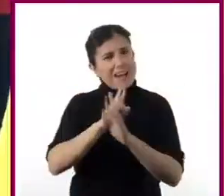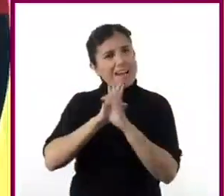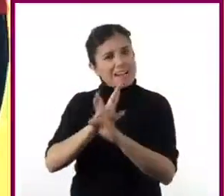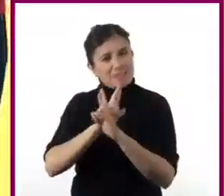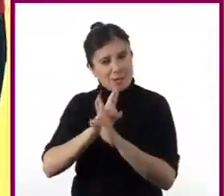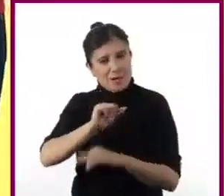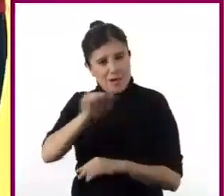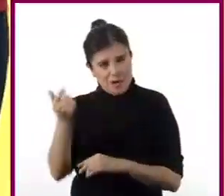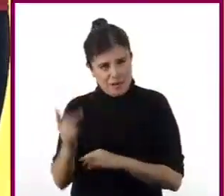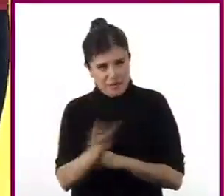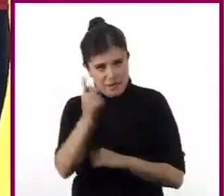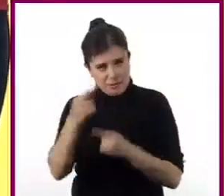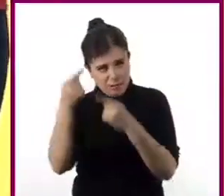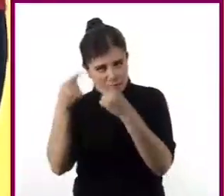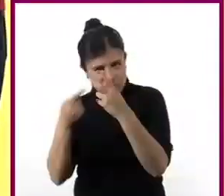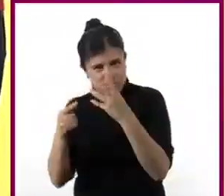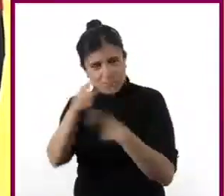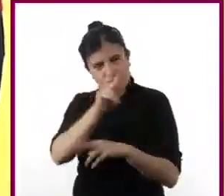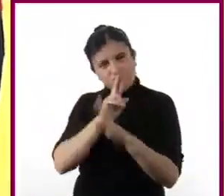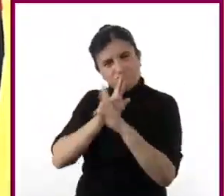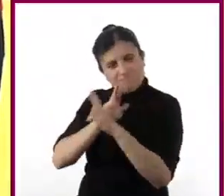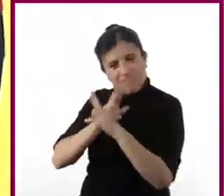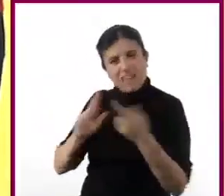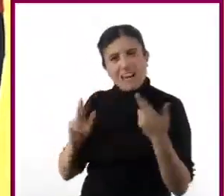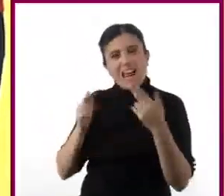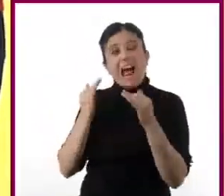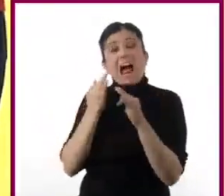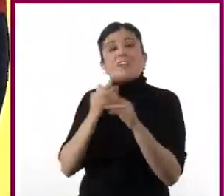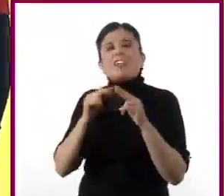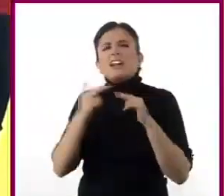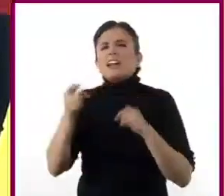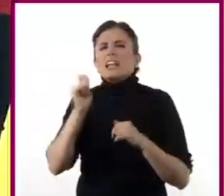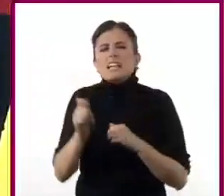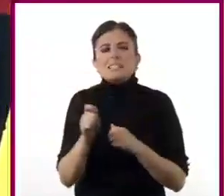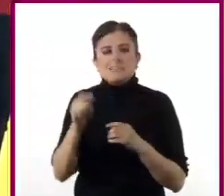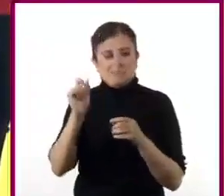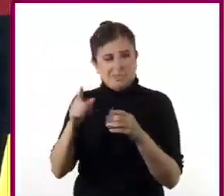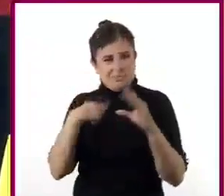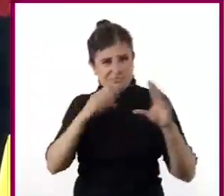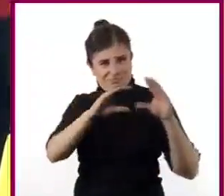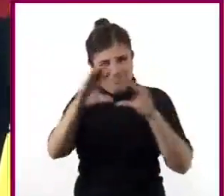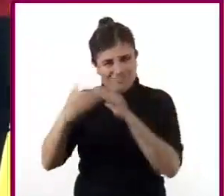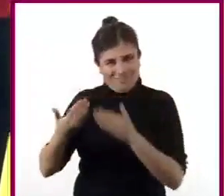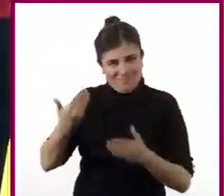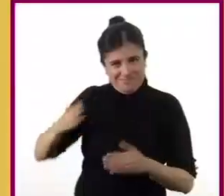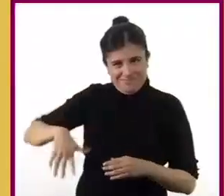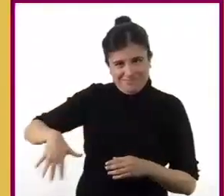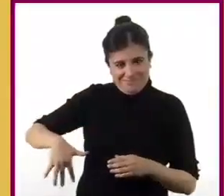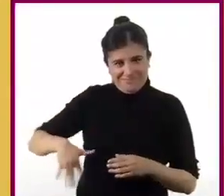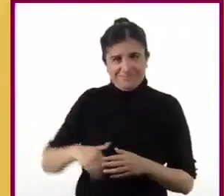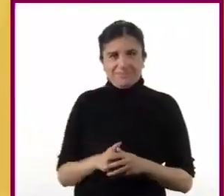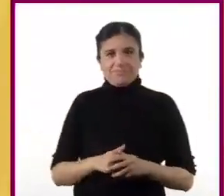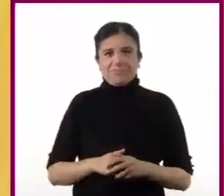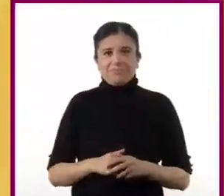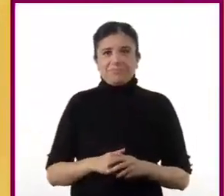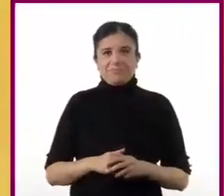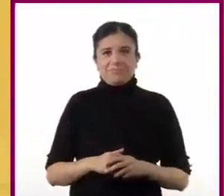las siguientes preguntas en relación con el tema que revisamos en esta sesión. Tomen nota.